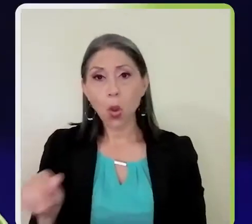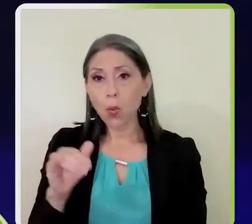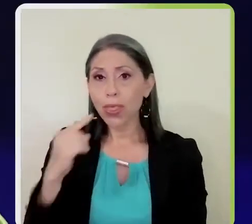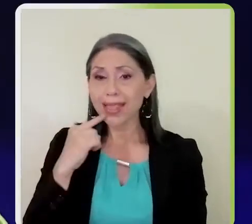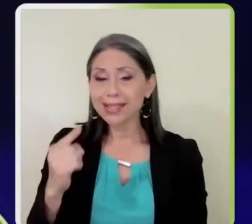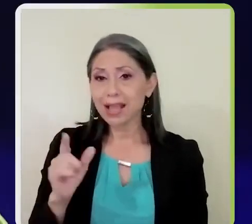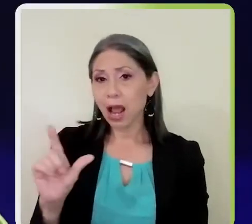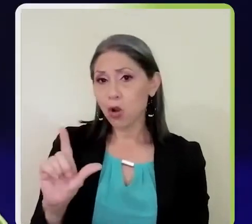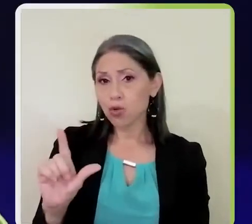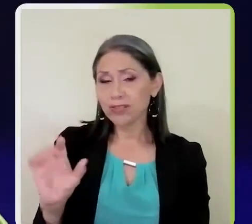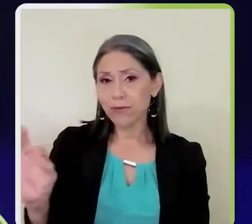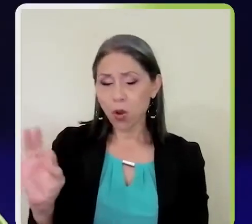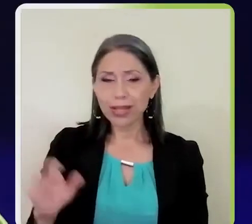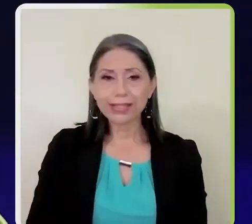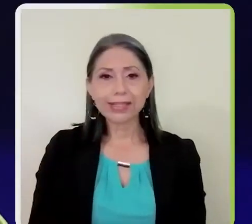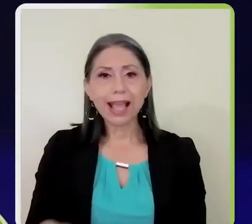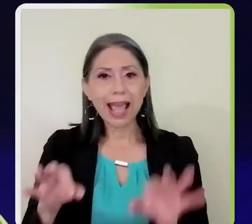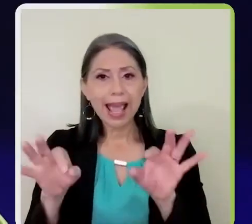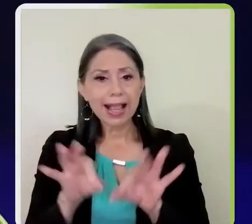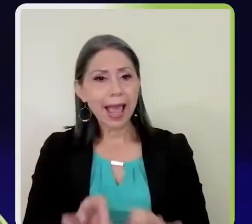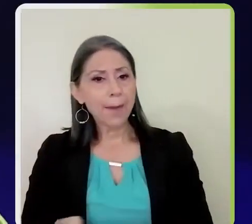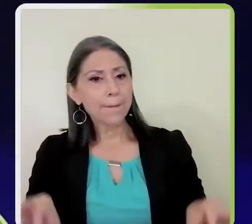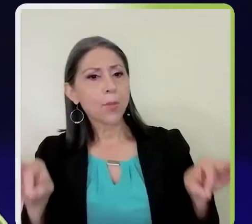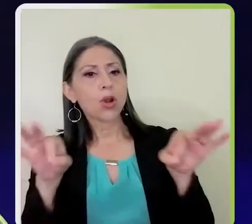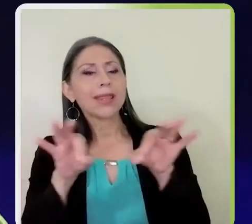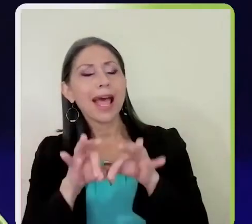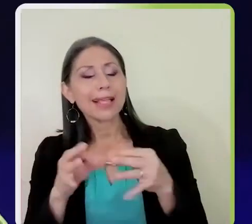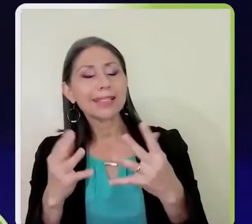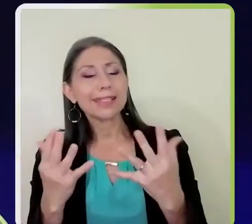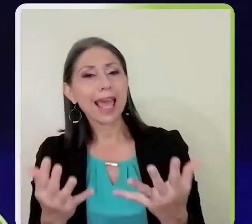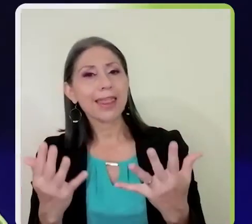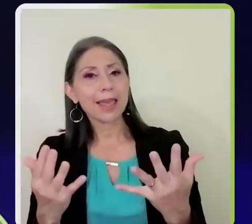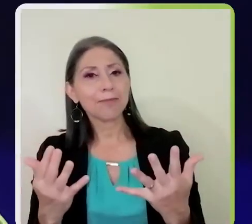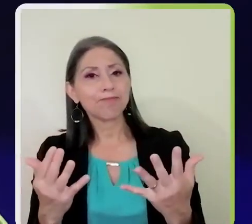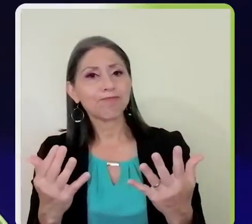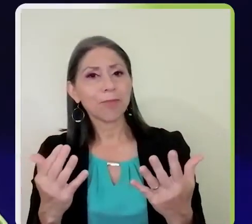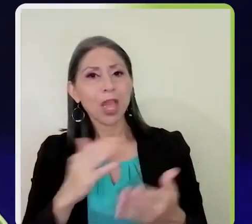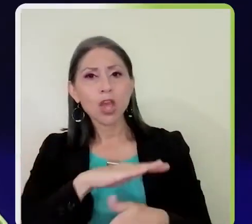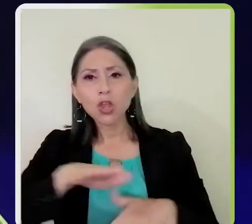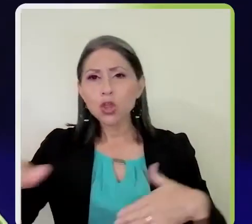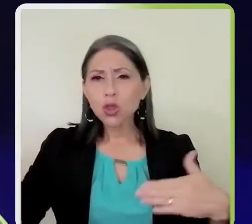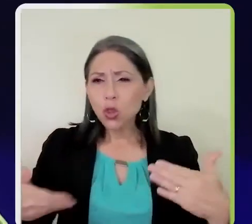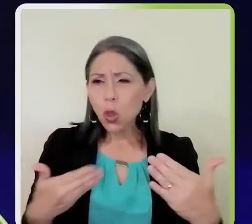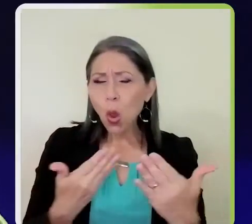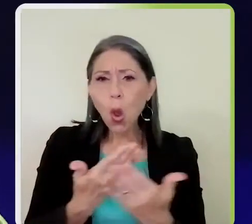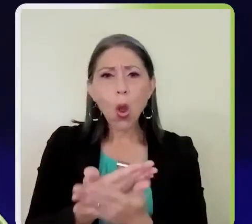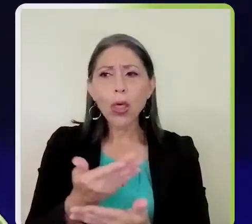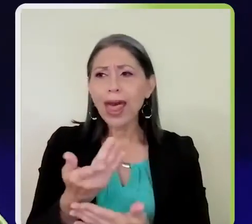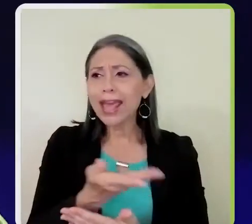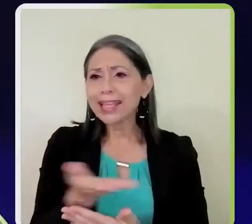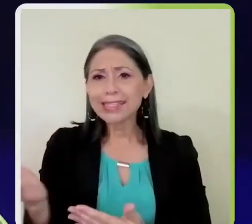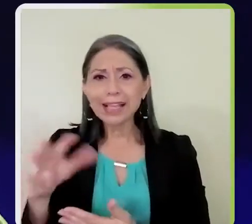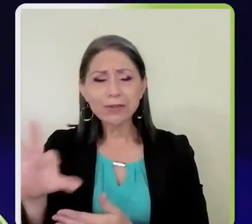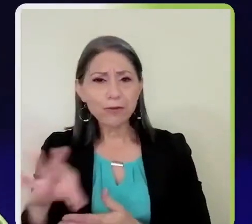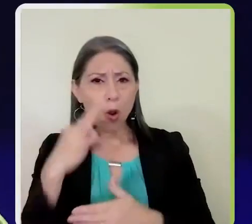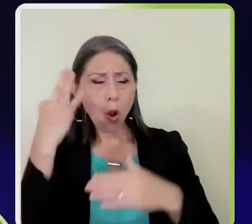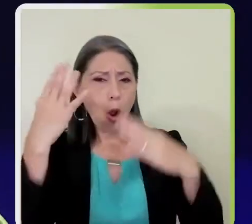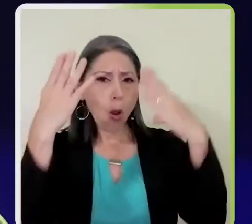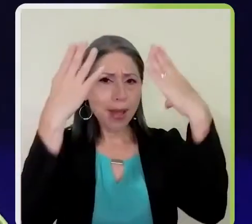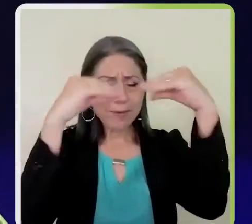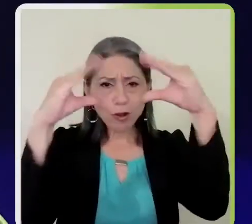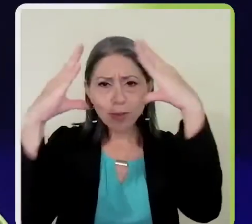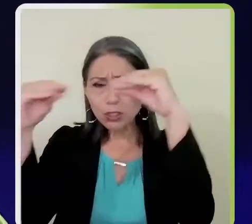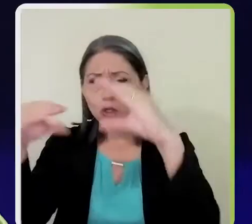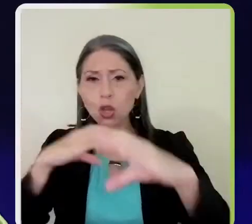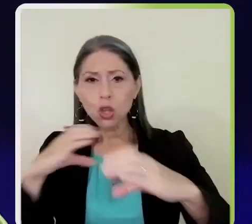Flores señalaba era la importancia precisamente de toda esa forma de la información y comunicación, que lo